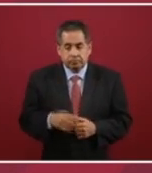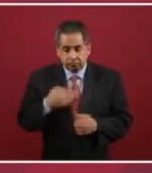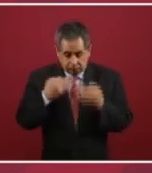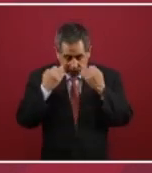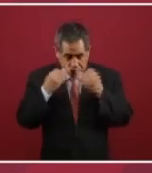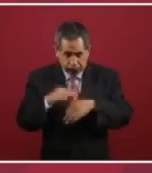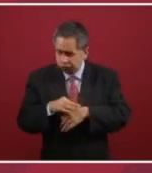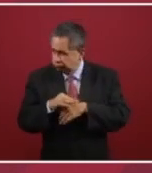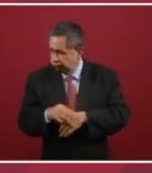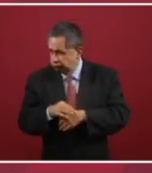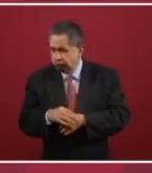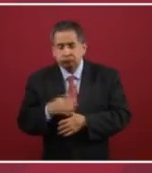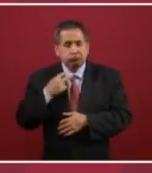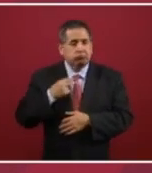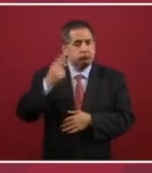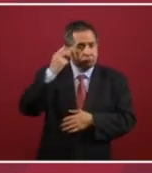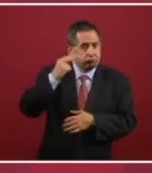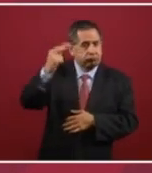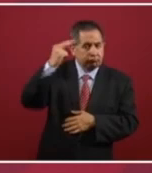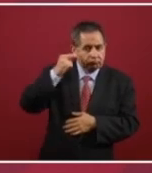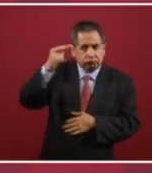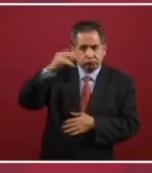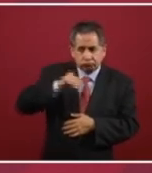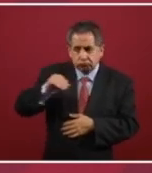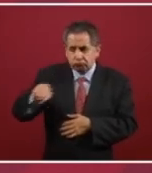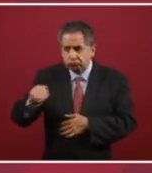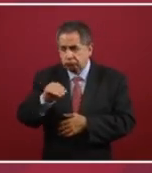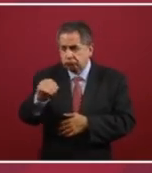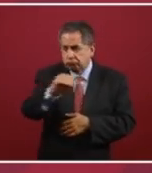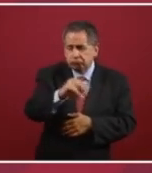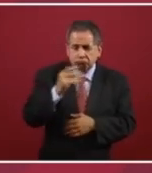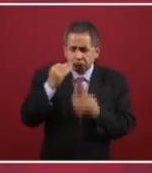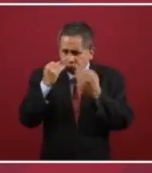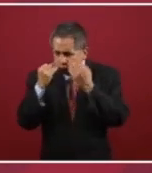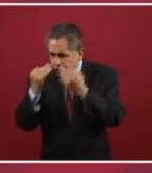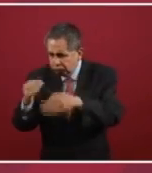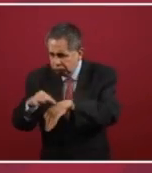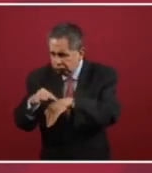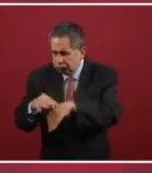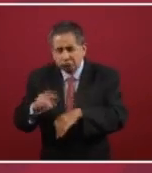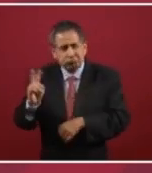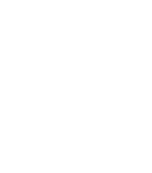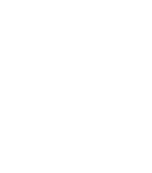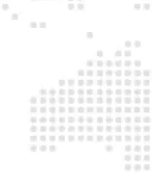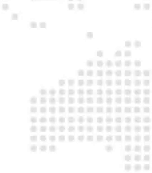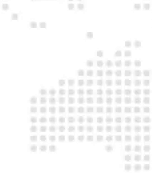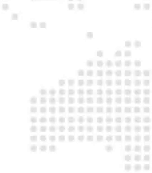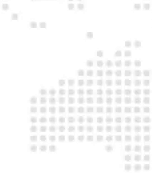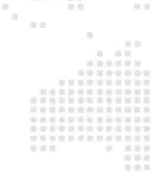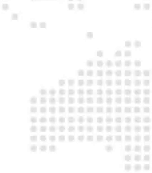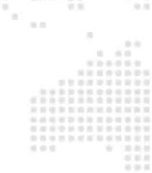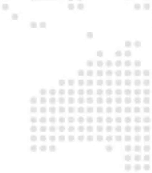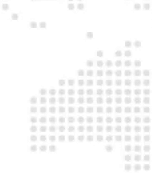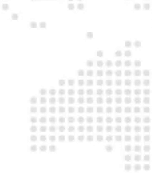constato en mis giras. Con información de Verónica Torres Lizama, Notimex.